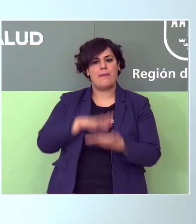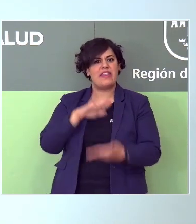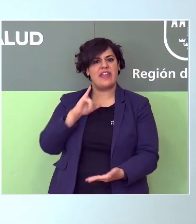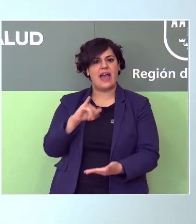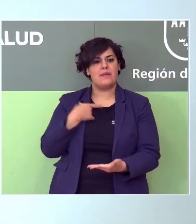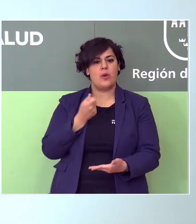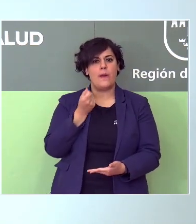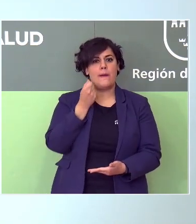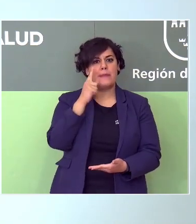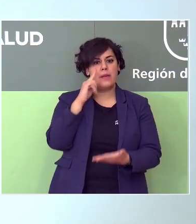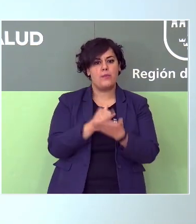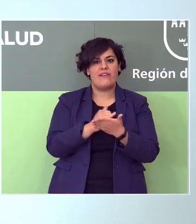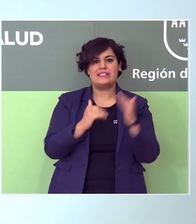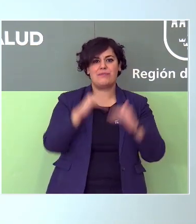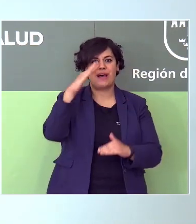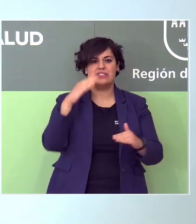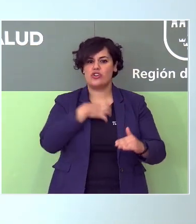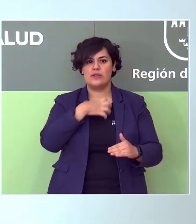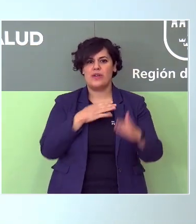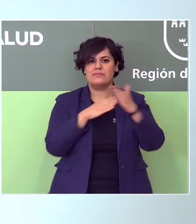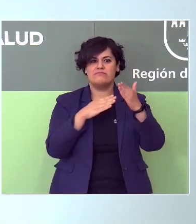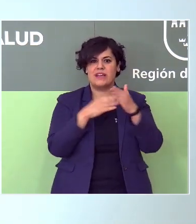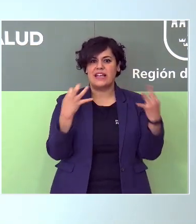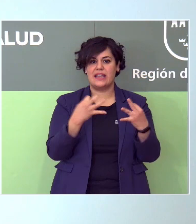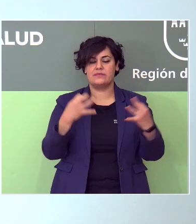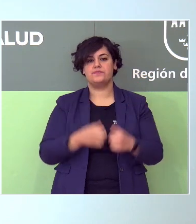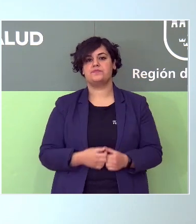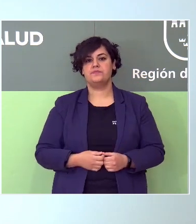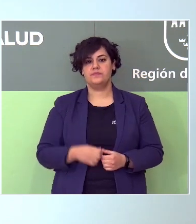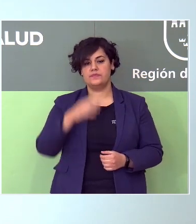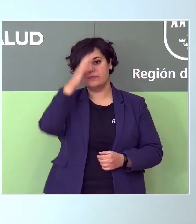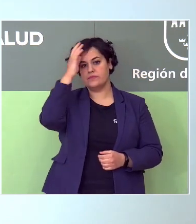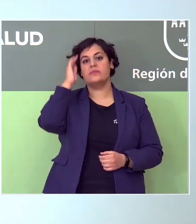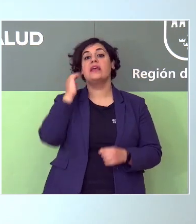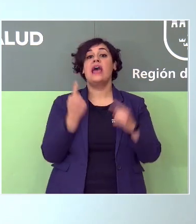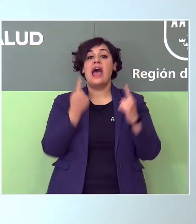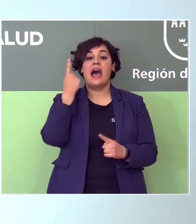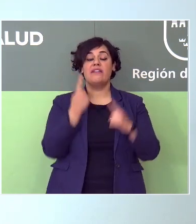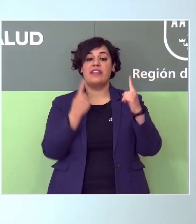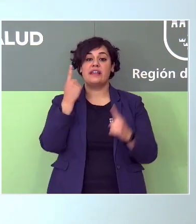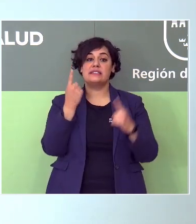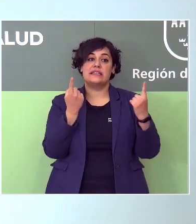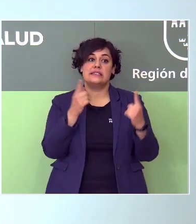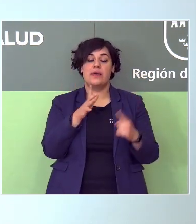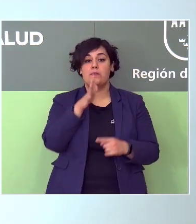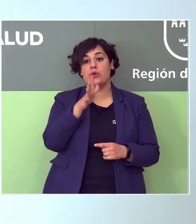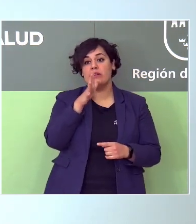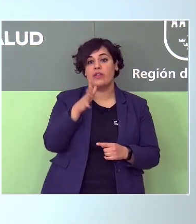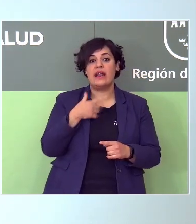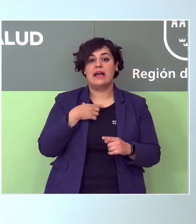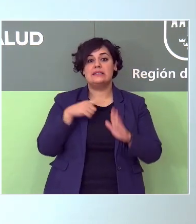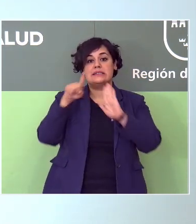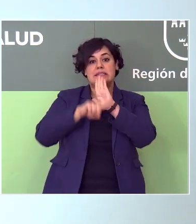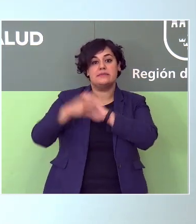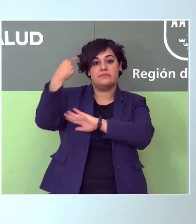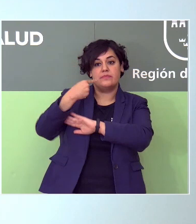Efectivamente, nosotros tenemos ya desde esta semana capacidad para tenerlos. A veces es motivo o problema de las indicaciones, a veces es problema de